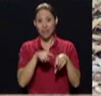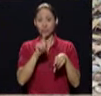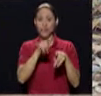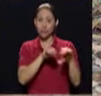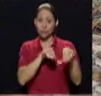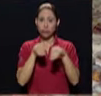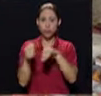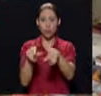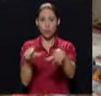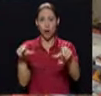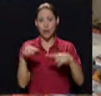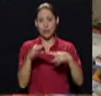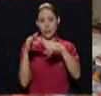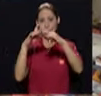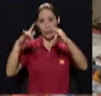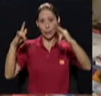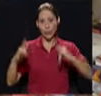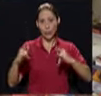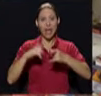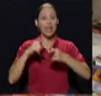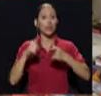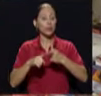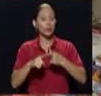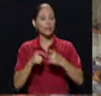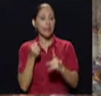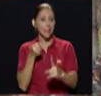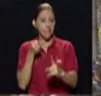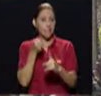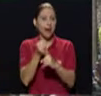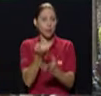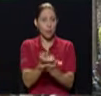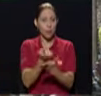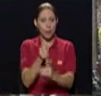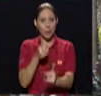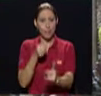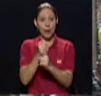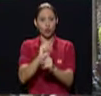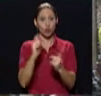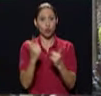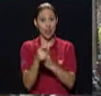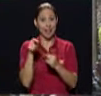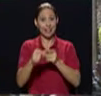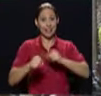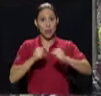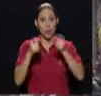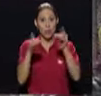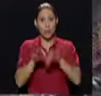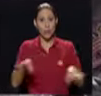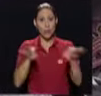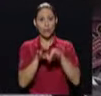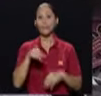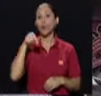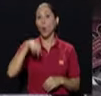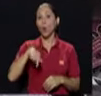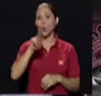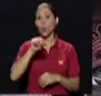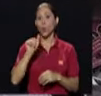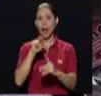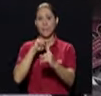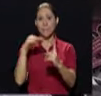que están alojadas en albergues. Entonces, el impacto económico, el impacto social de este sismo fue muy